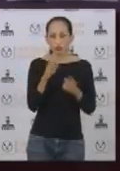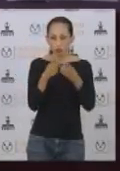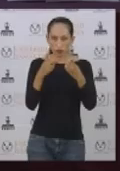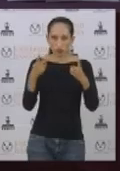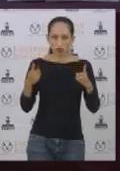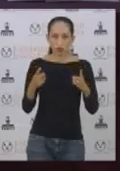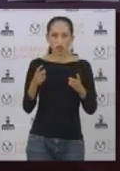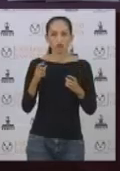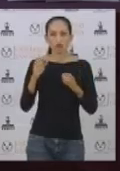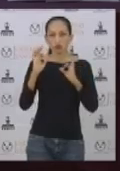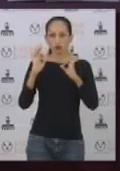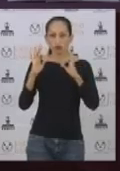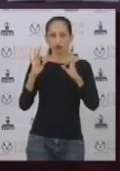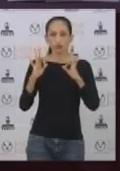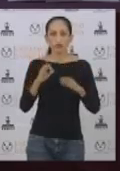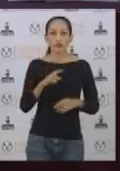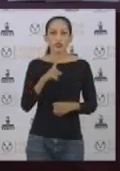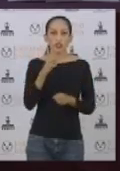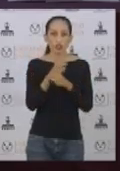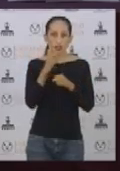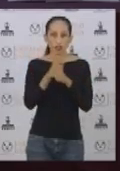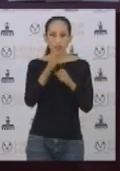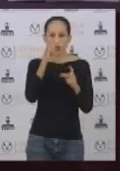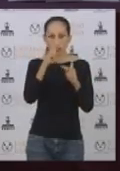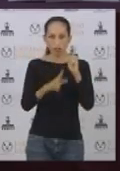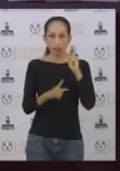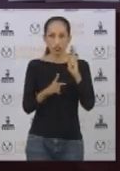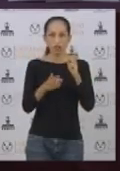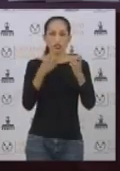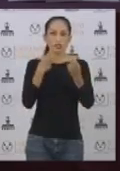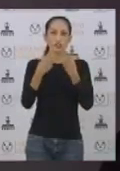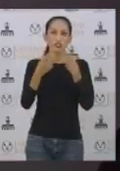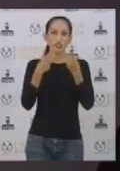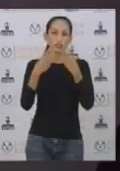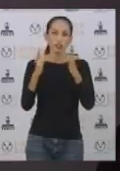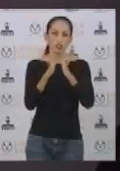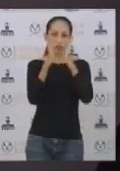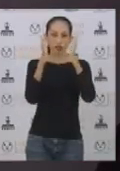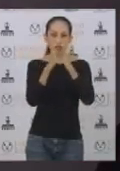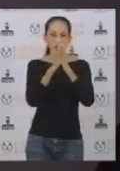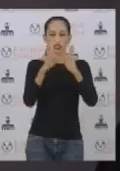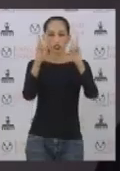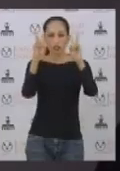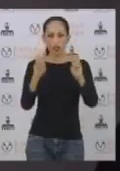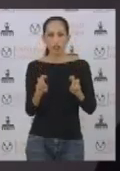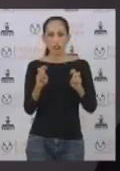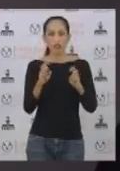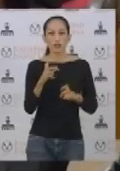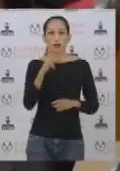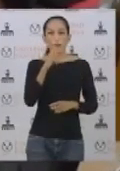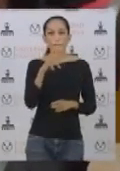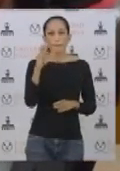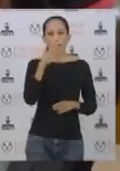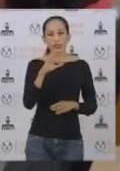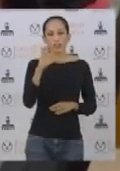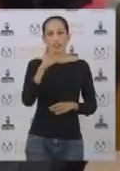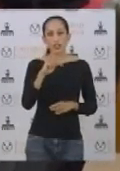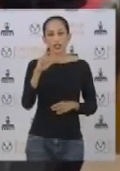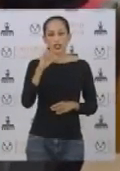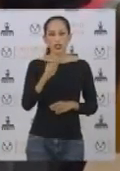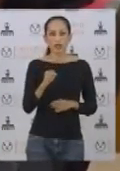el desarrollo profesional. En esta primera fase del debate universitario participaron con el tema Pertinencia